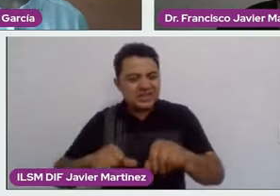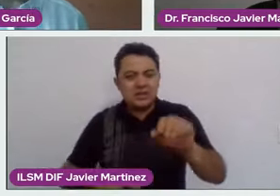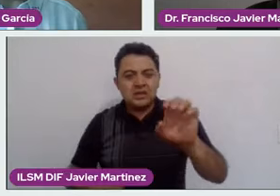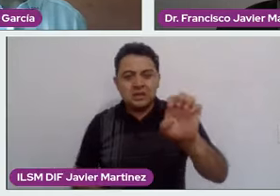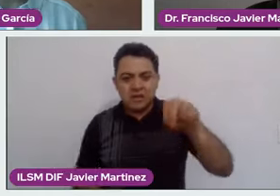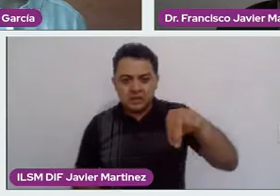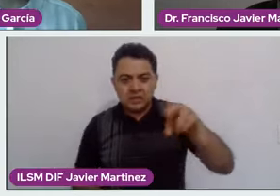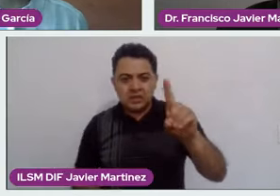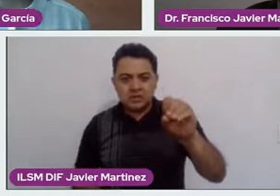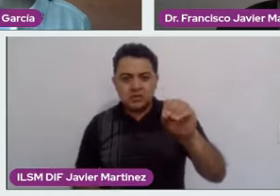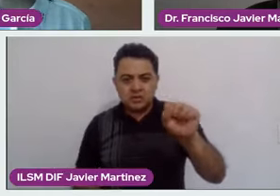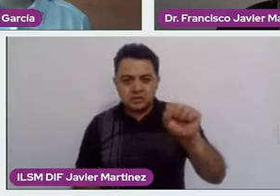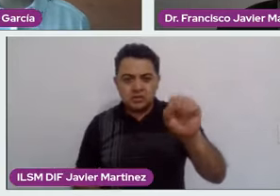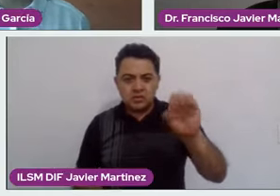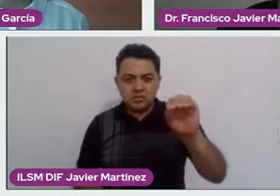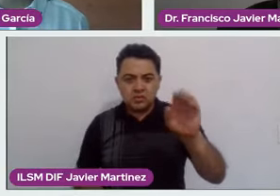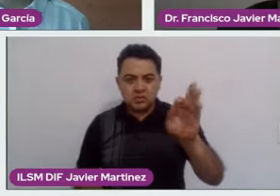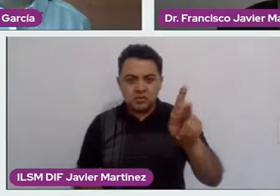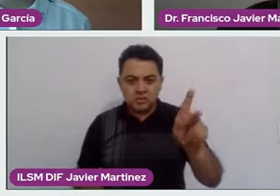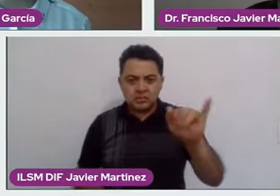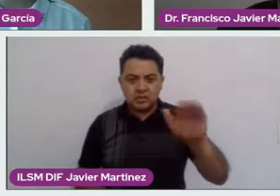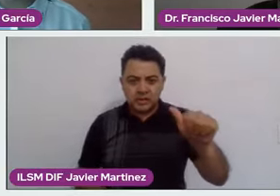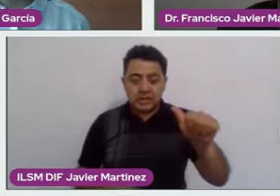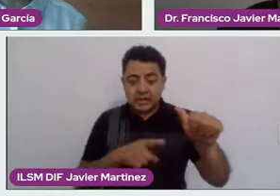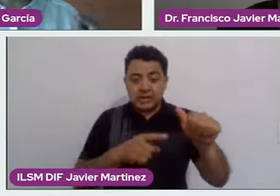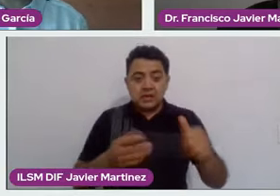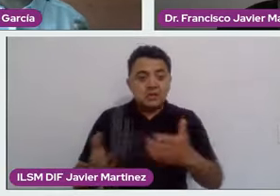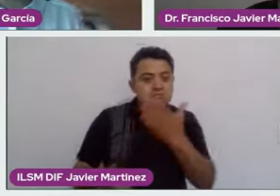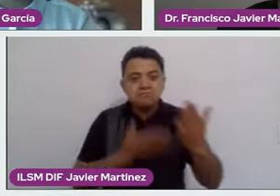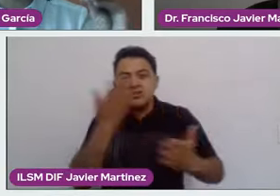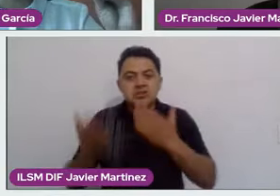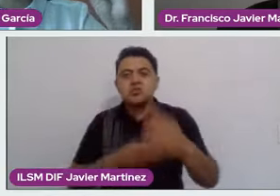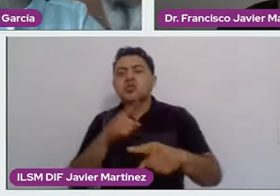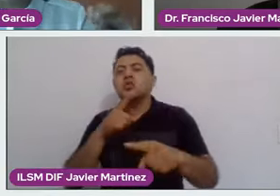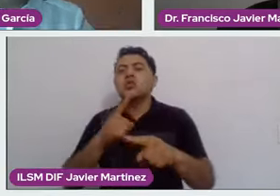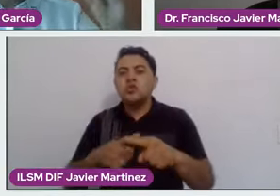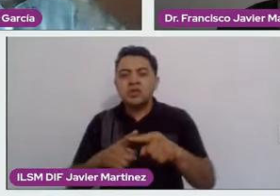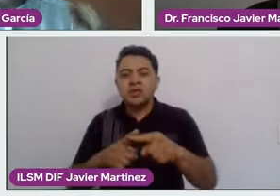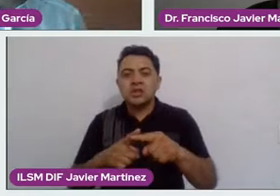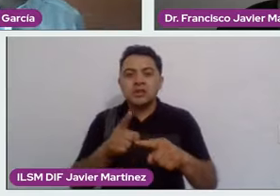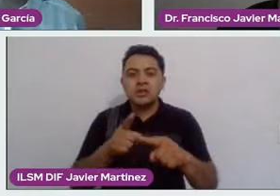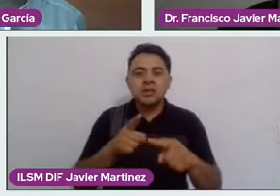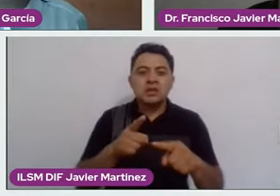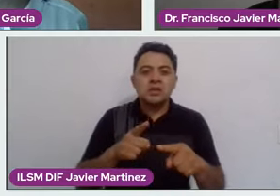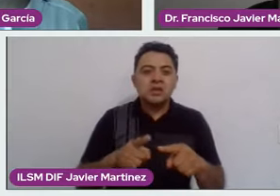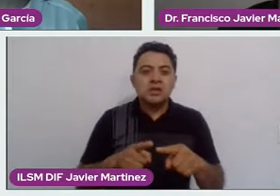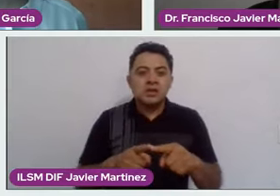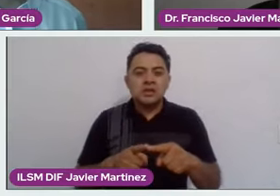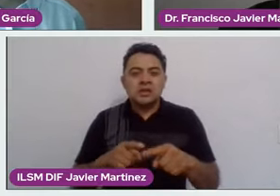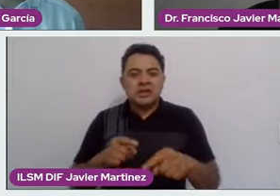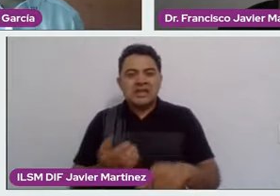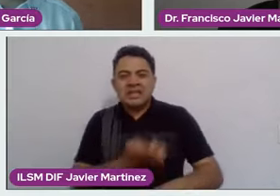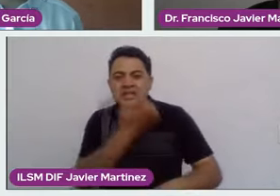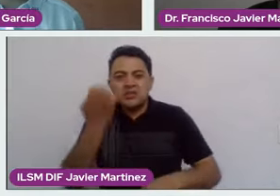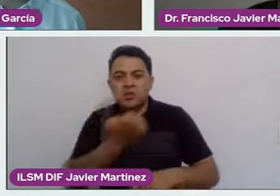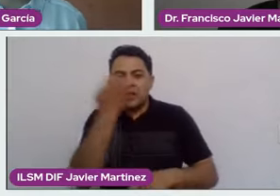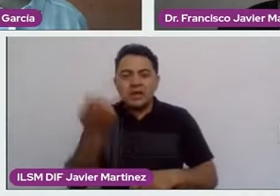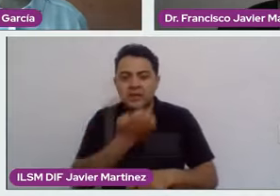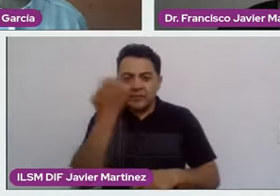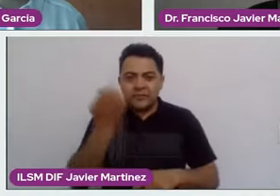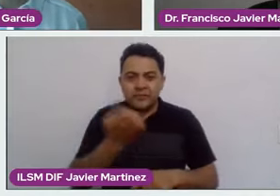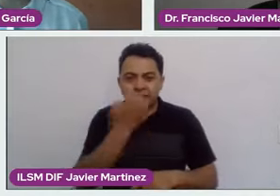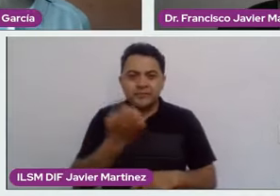oído. Egresó como médico cirujano de la Naval. Perdón, médico cirujano naval de la Escuela Médico Naval, donde además obtuvo